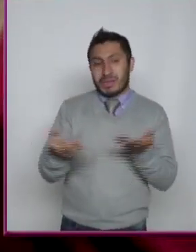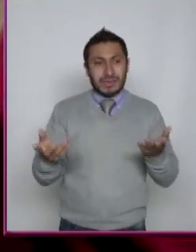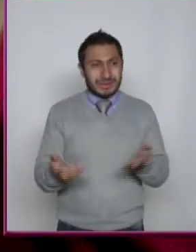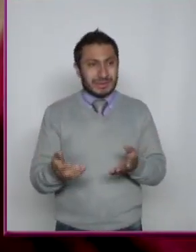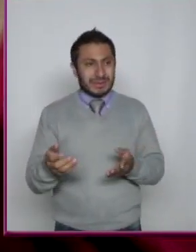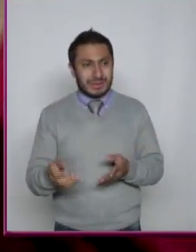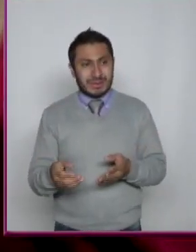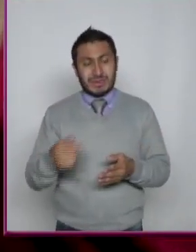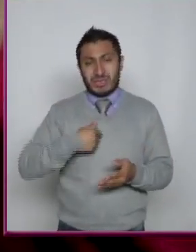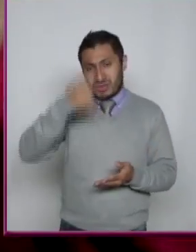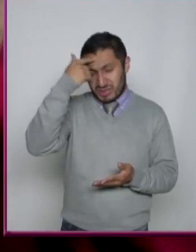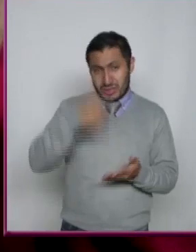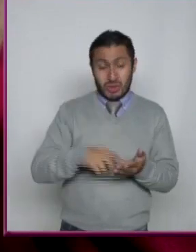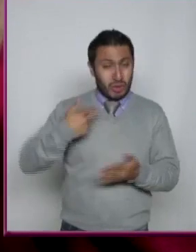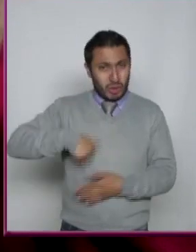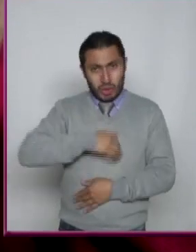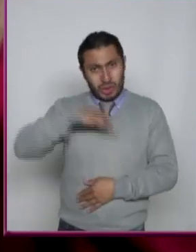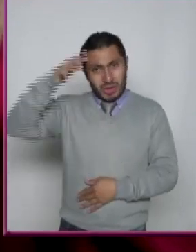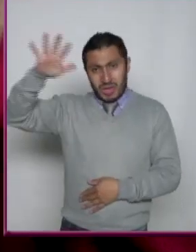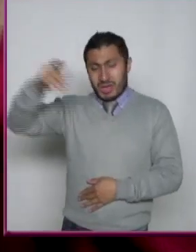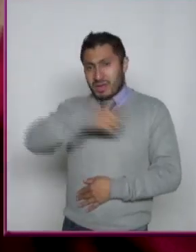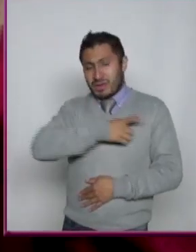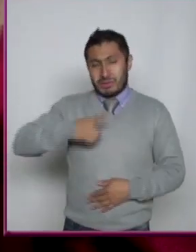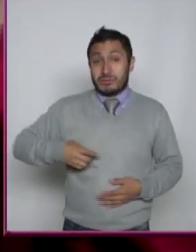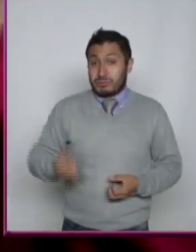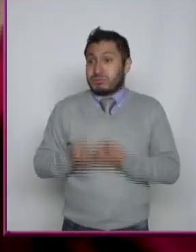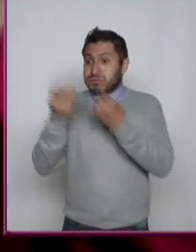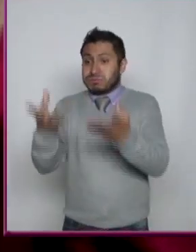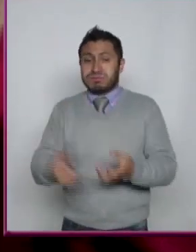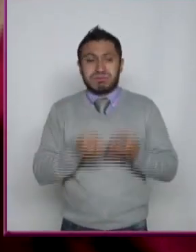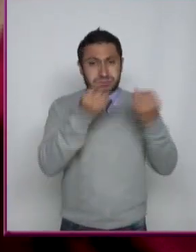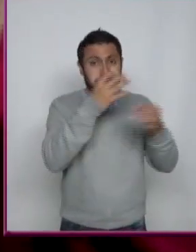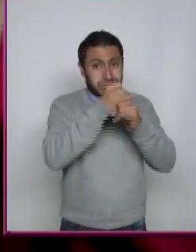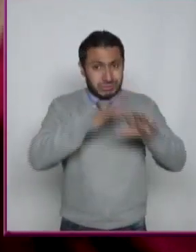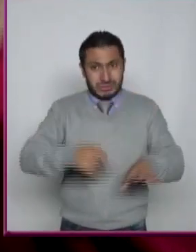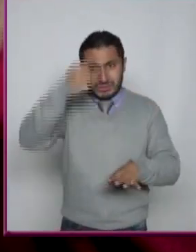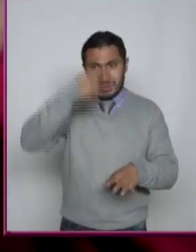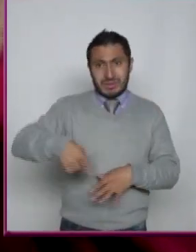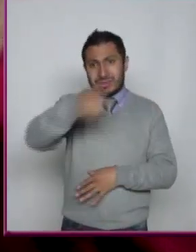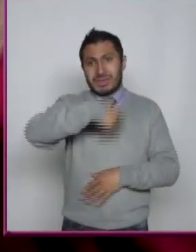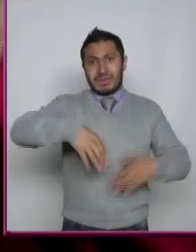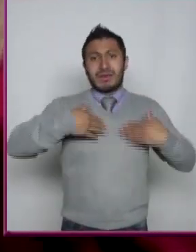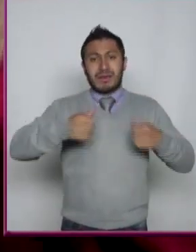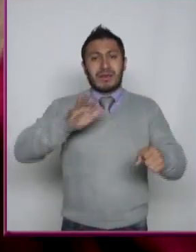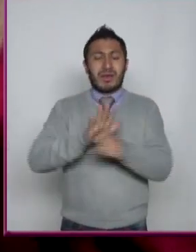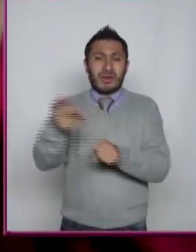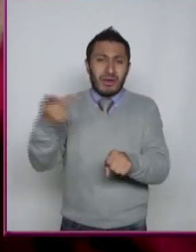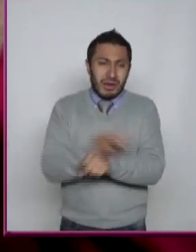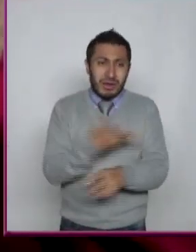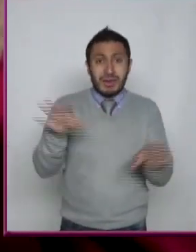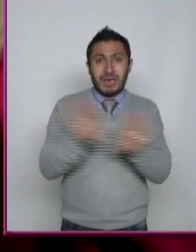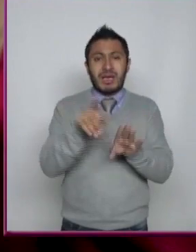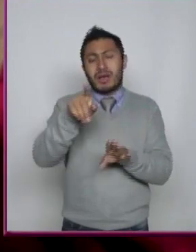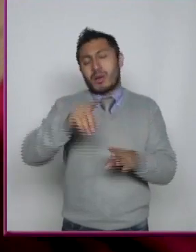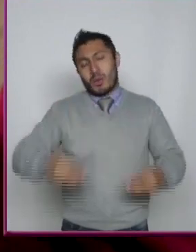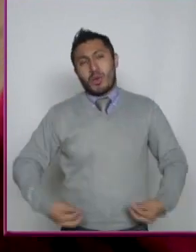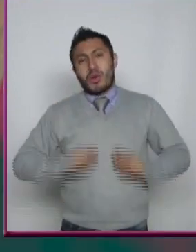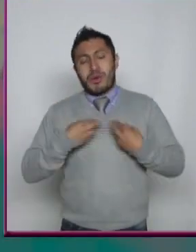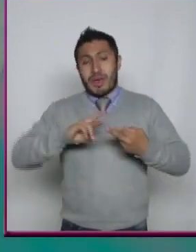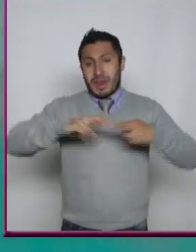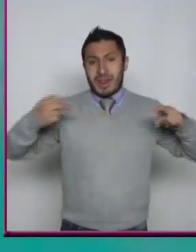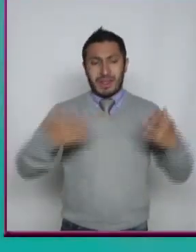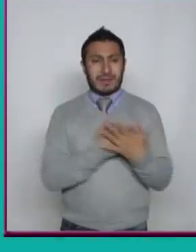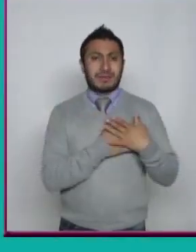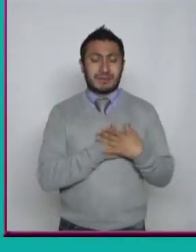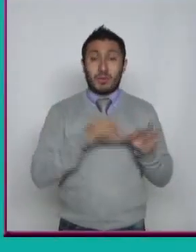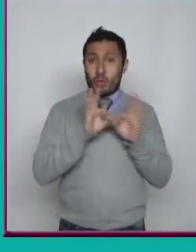que los adultos necesitamos otorgarles estos recursos para que entiendan lo que sucede, ¿no? Y cómo es vivir una relación